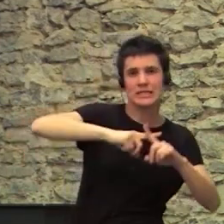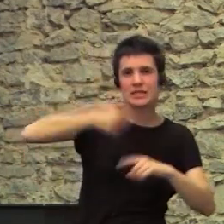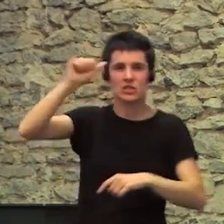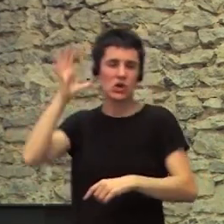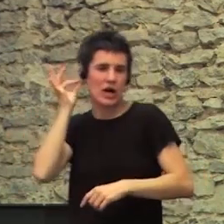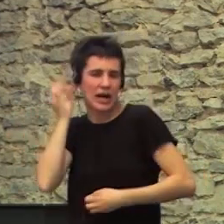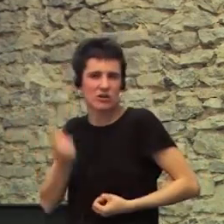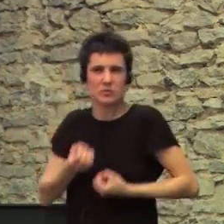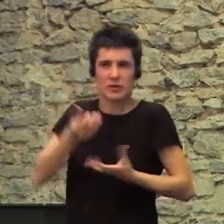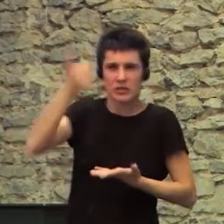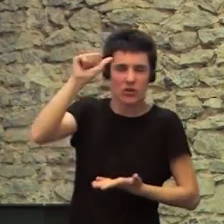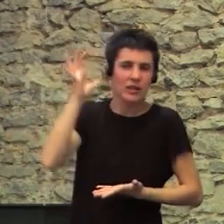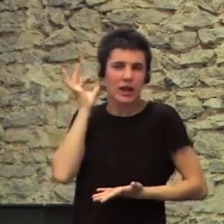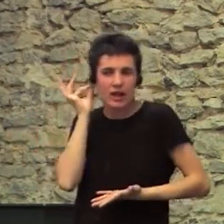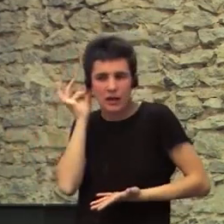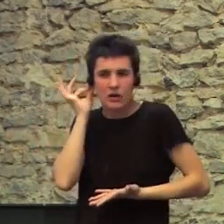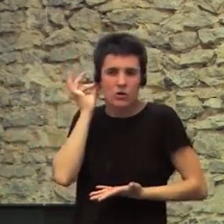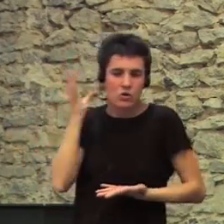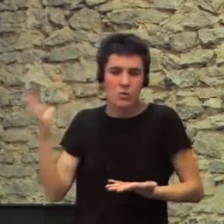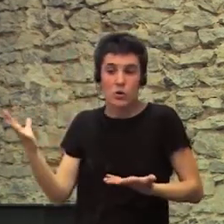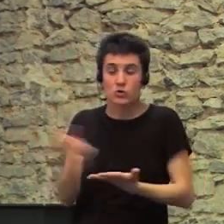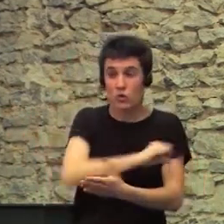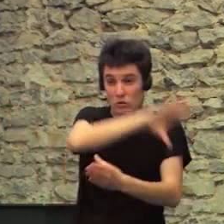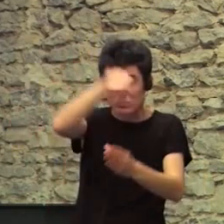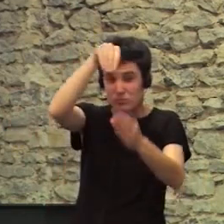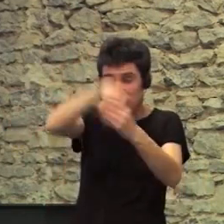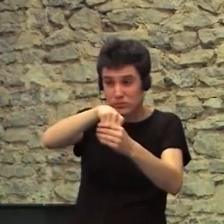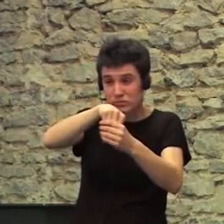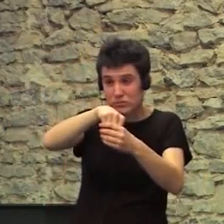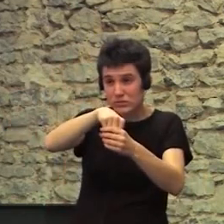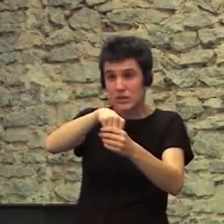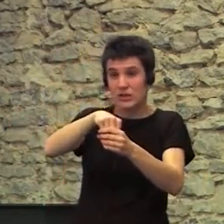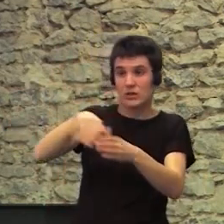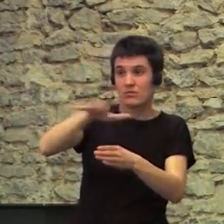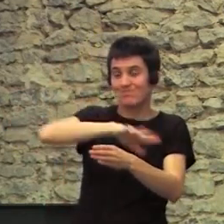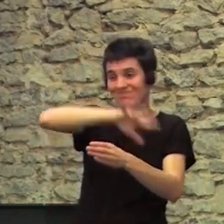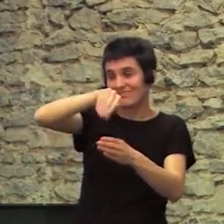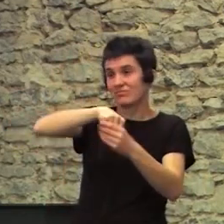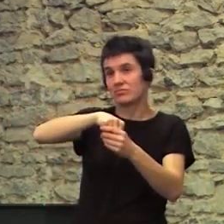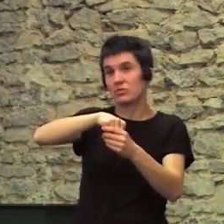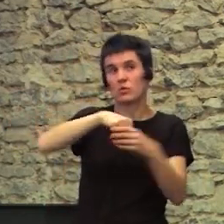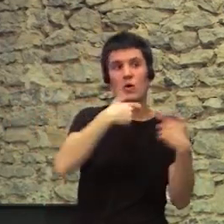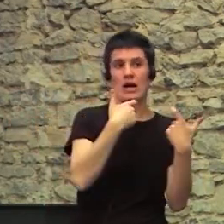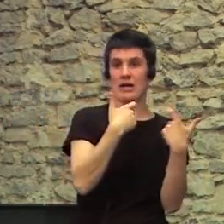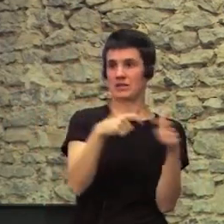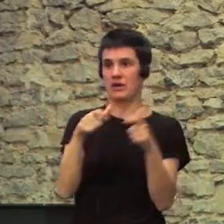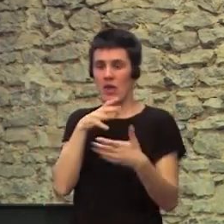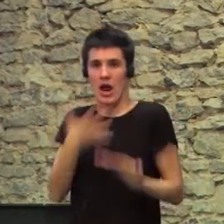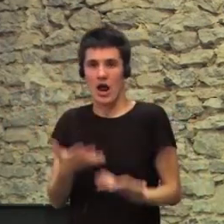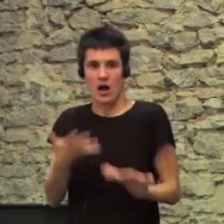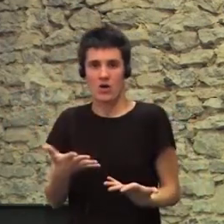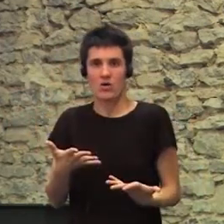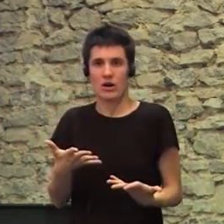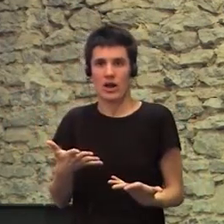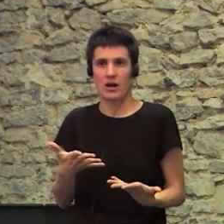expresión de género, digamos que todo estaría ahí englobado. Para en las clasificaciones actuales, también definidas